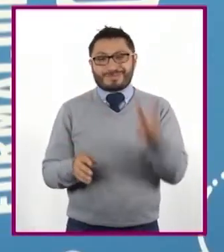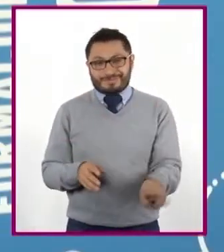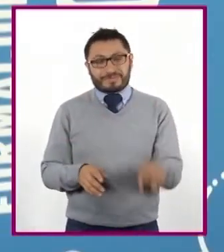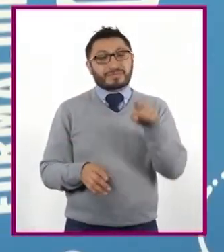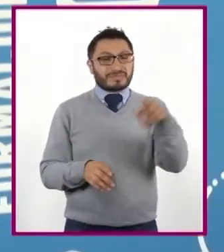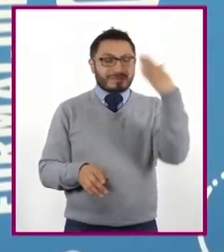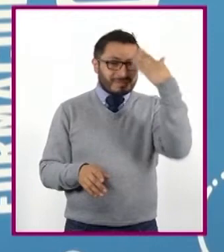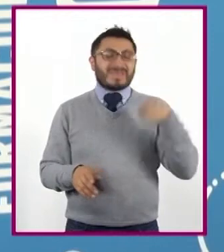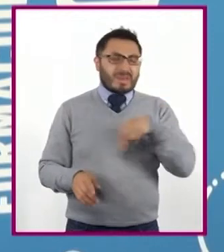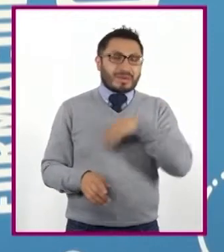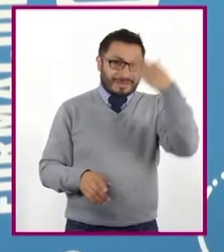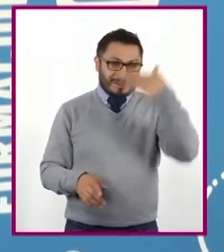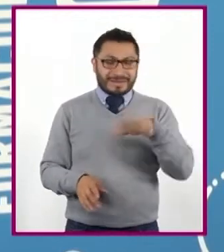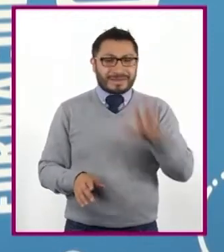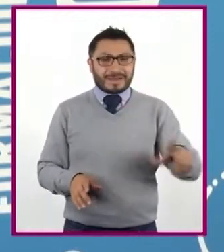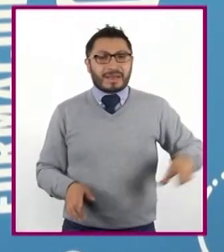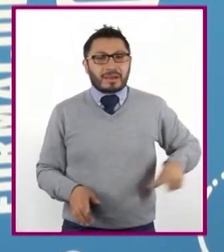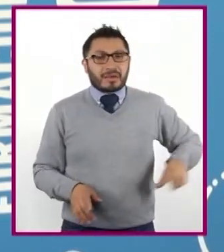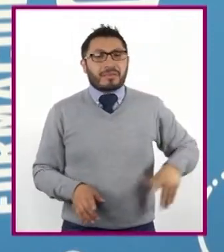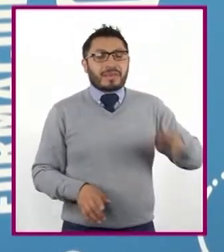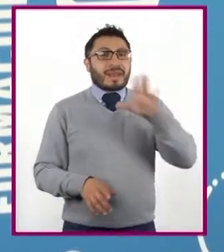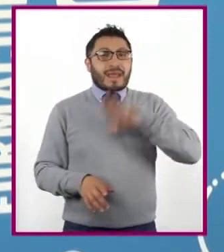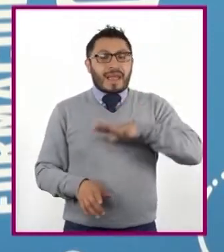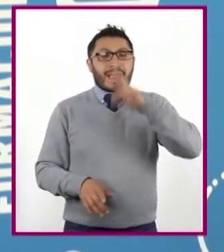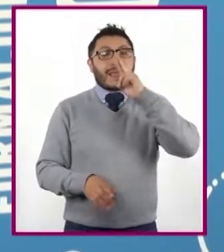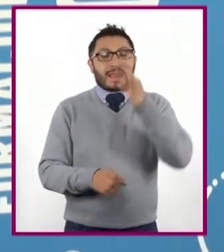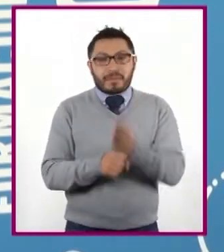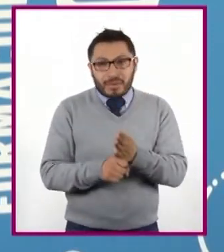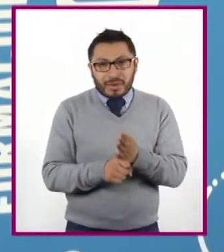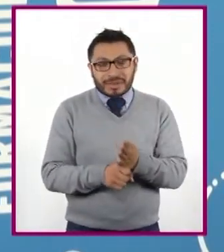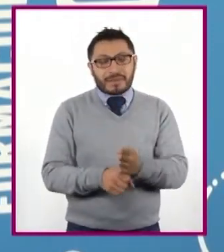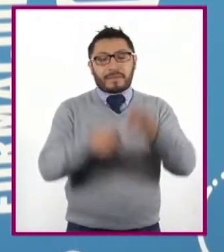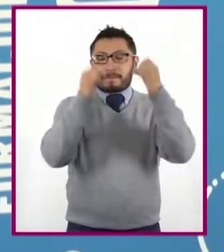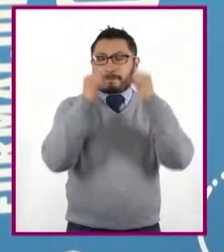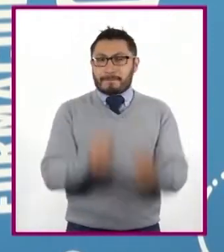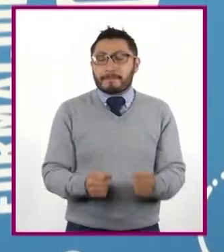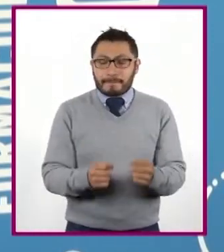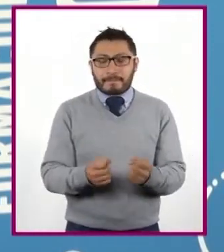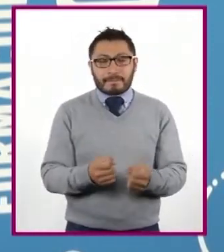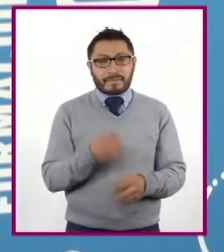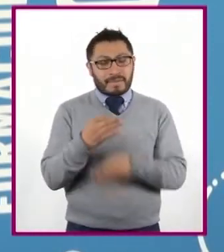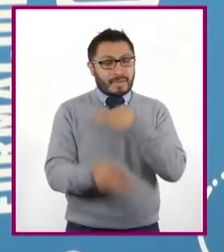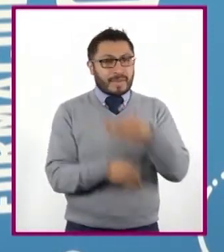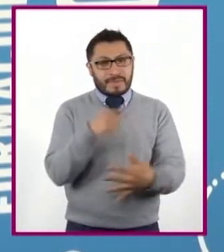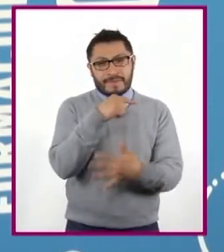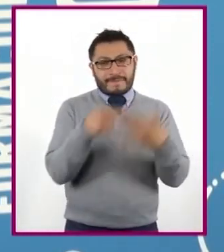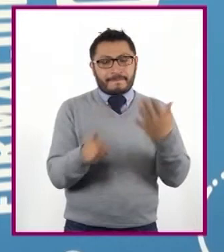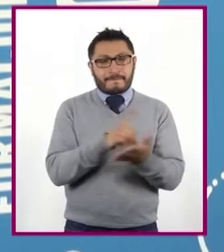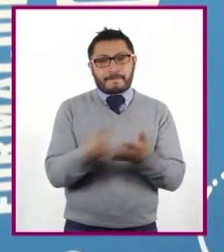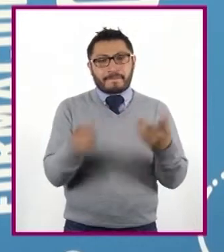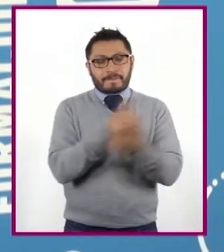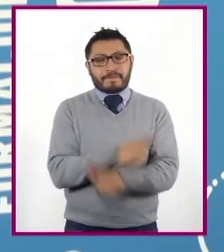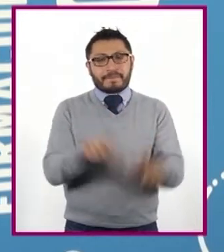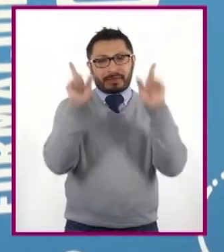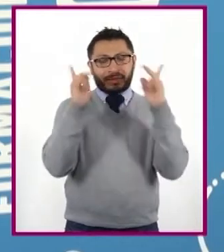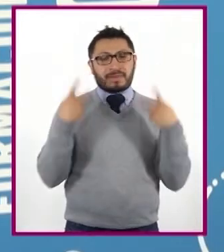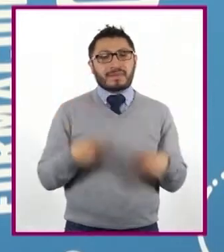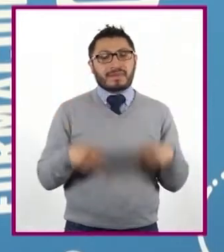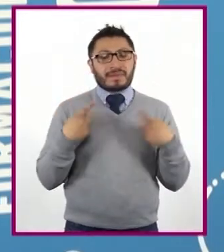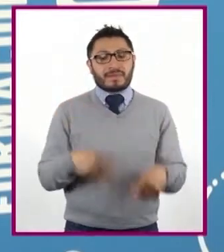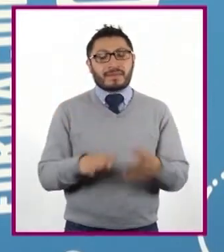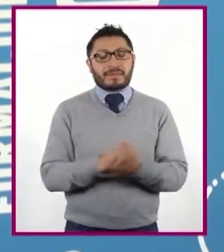Como sabemos, el Estado tiene la responsabilidad de garantizar los derechos y libertades de las